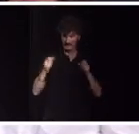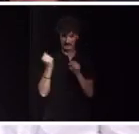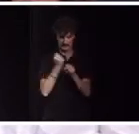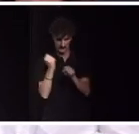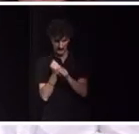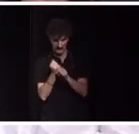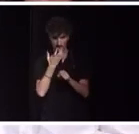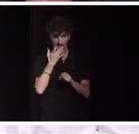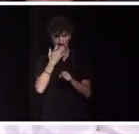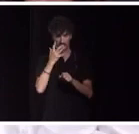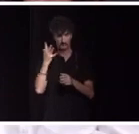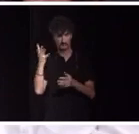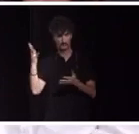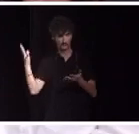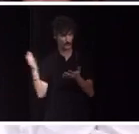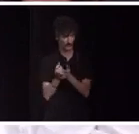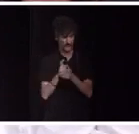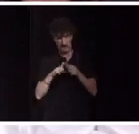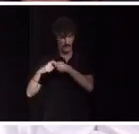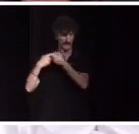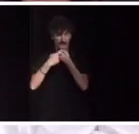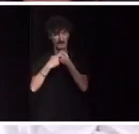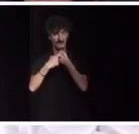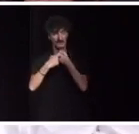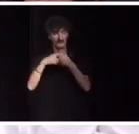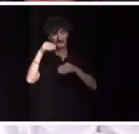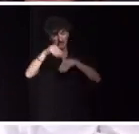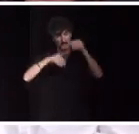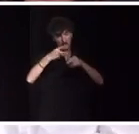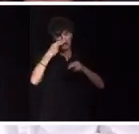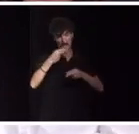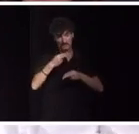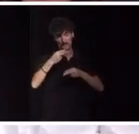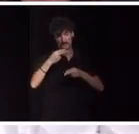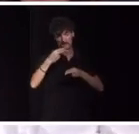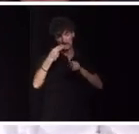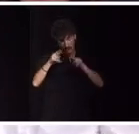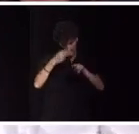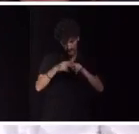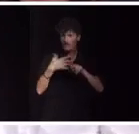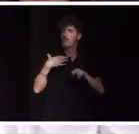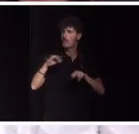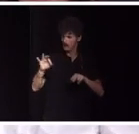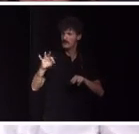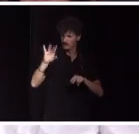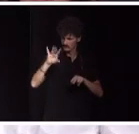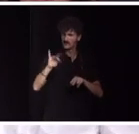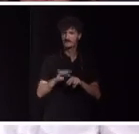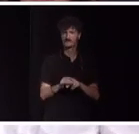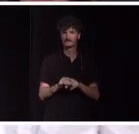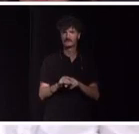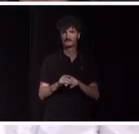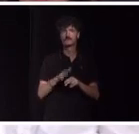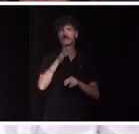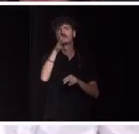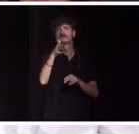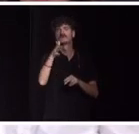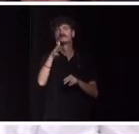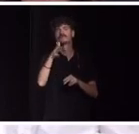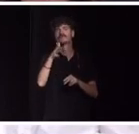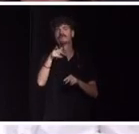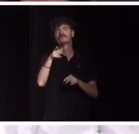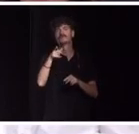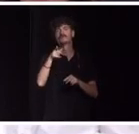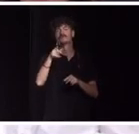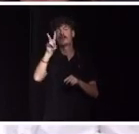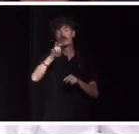cuando las clases populares participan del proceso político, todo es posible. Porque al final, las